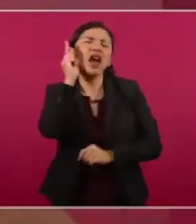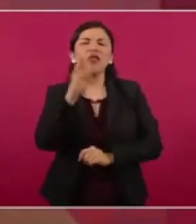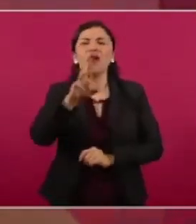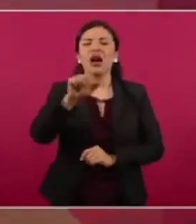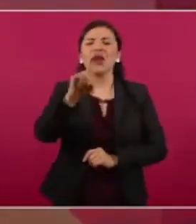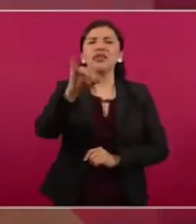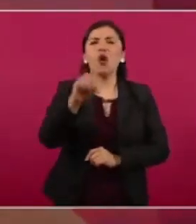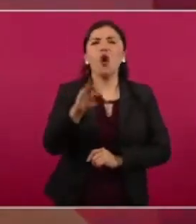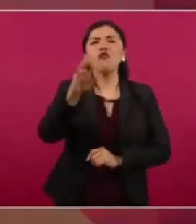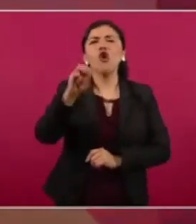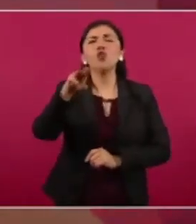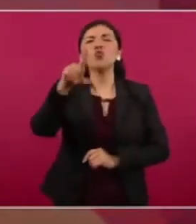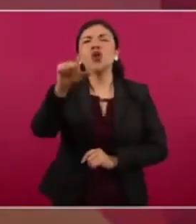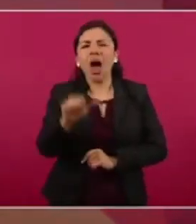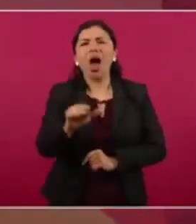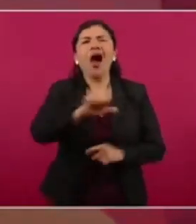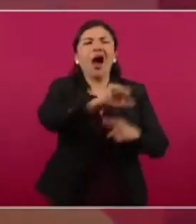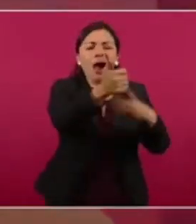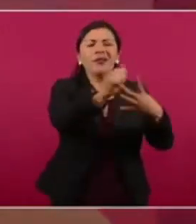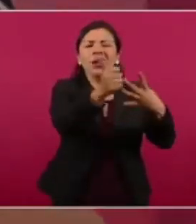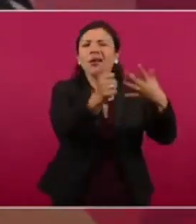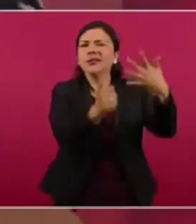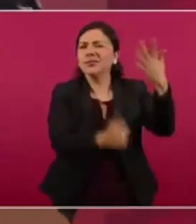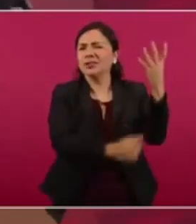y todos sus programas, uno tras otro.